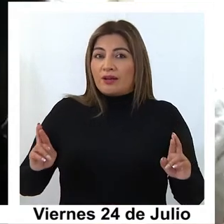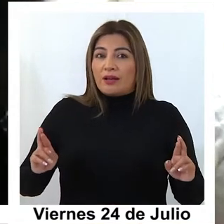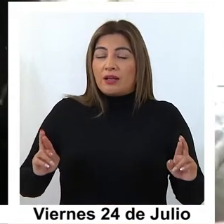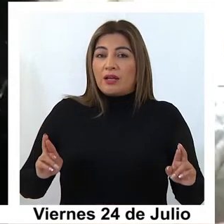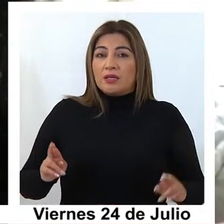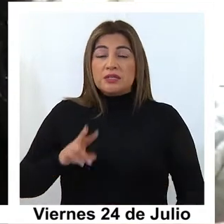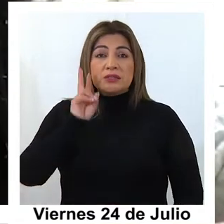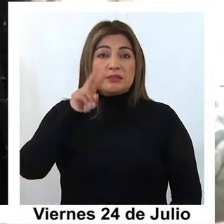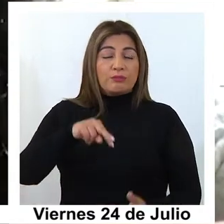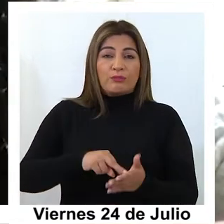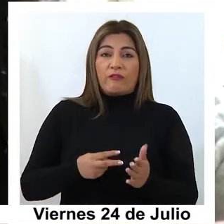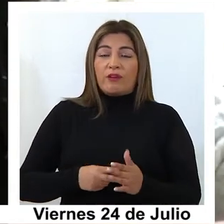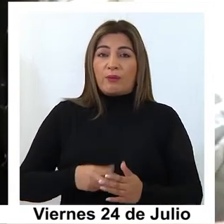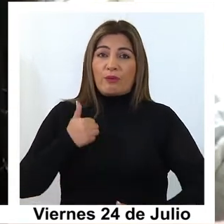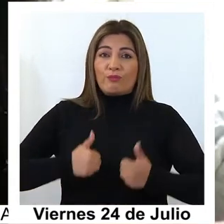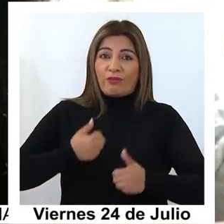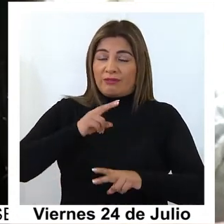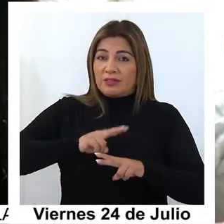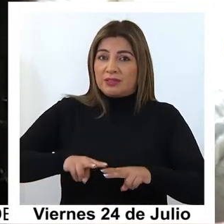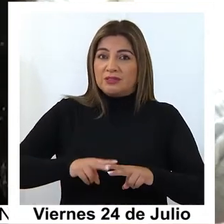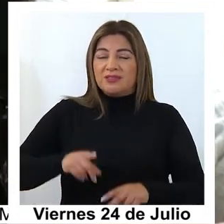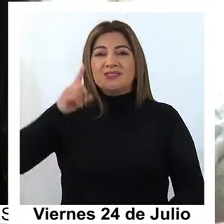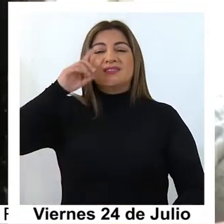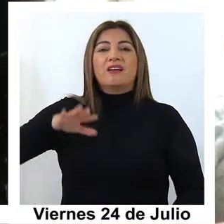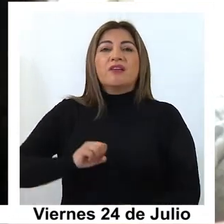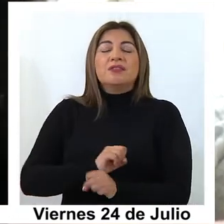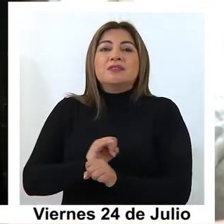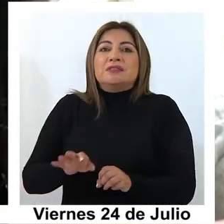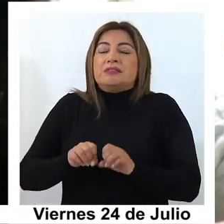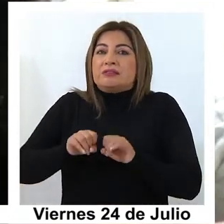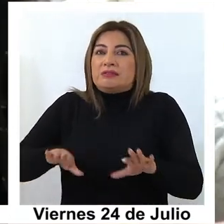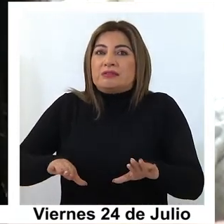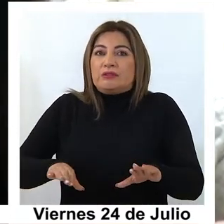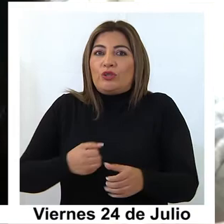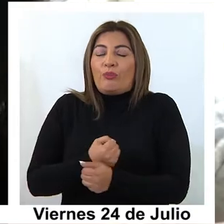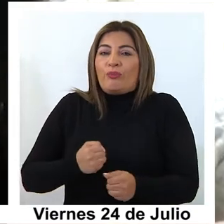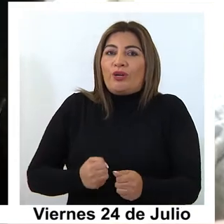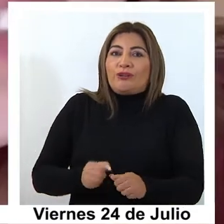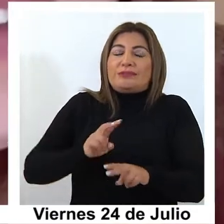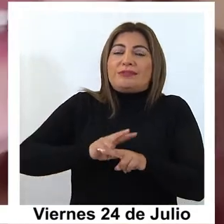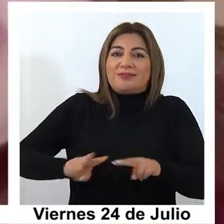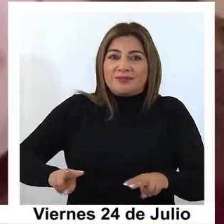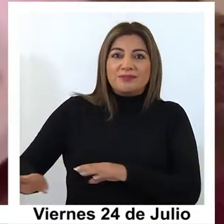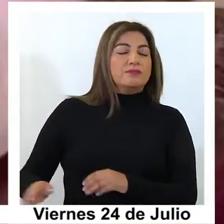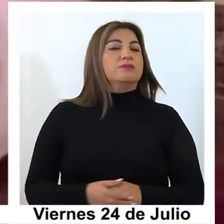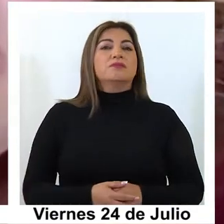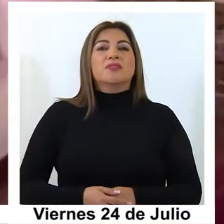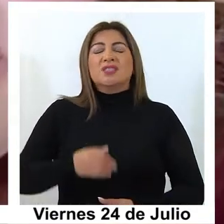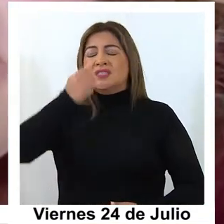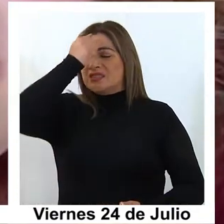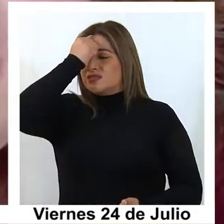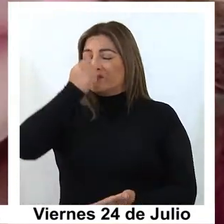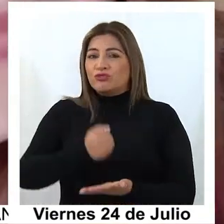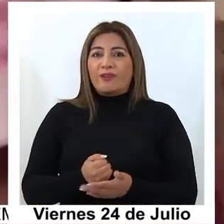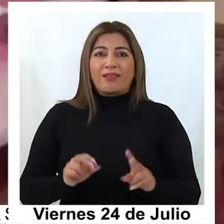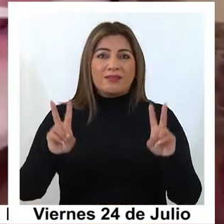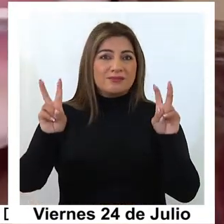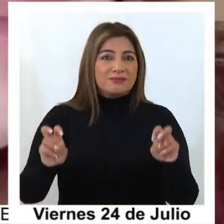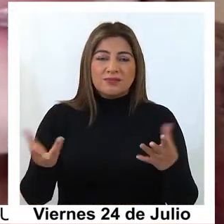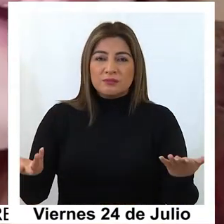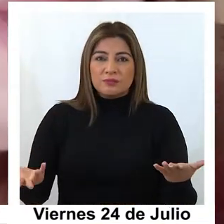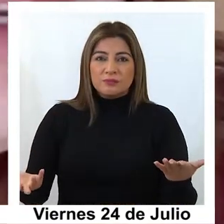inconveniente a la hora también de hacerla porque sabemos que el coronavirus no nos va a dejar tranquilos en harto tiempo. Va a ser frustrante ese tema.